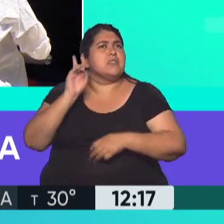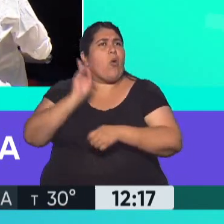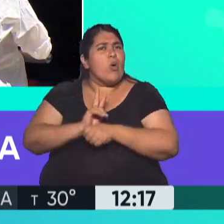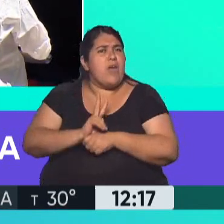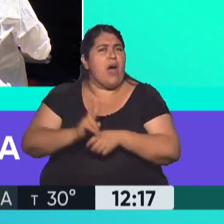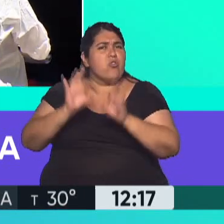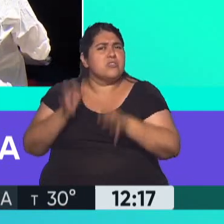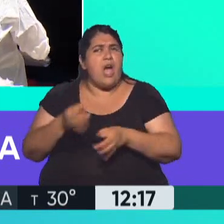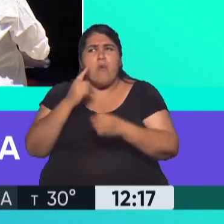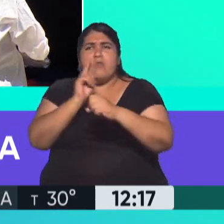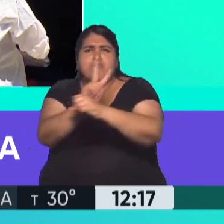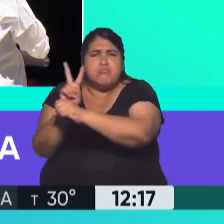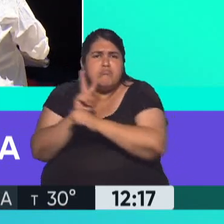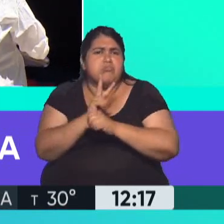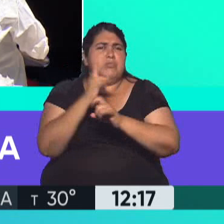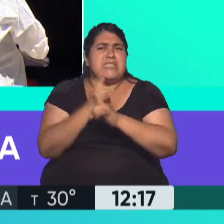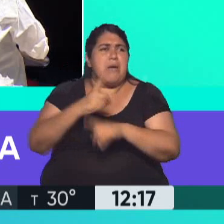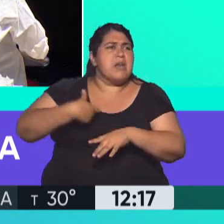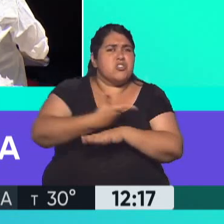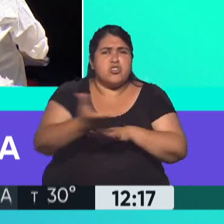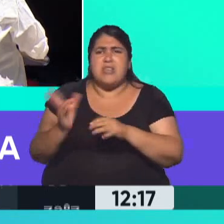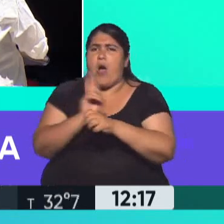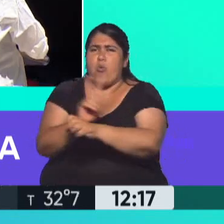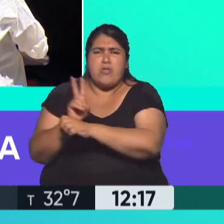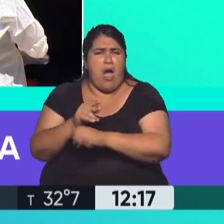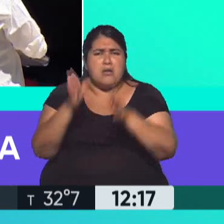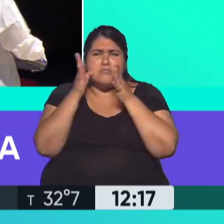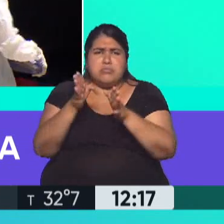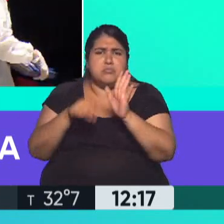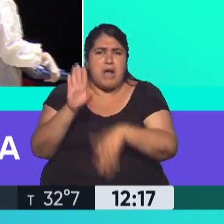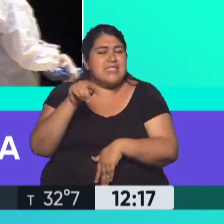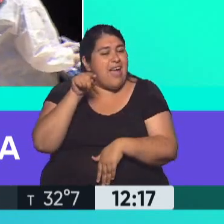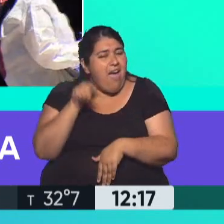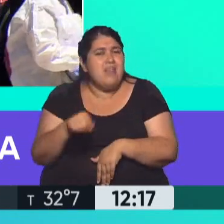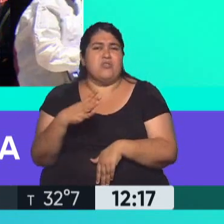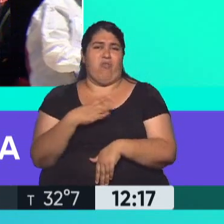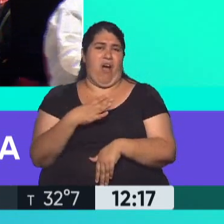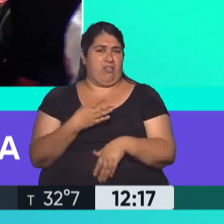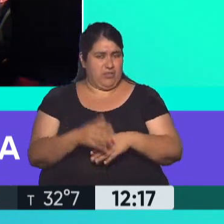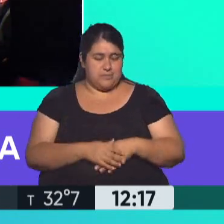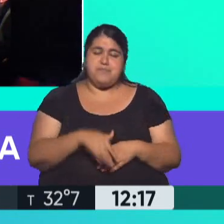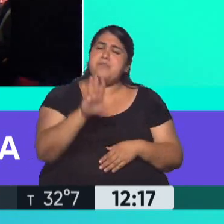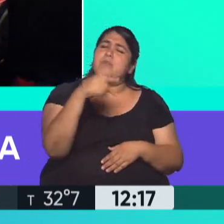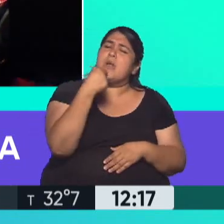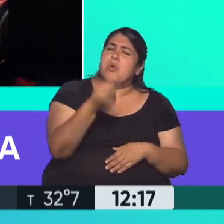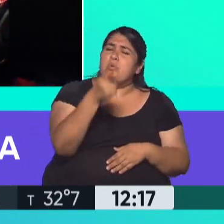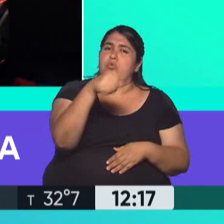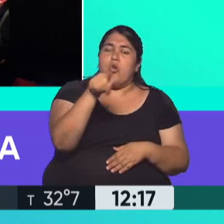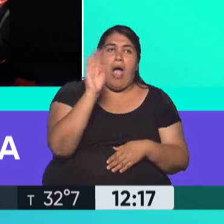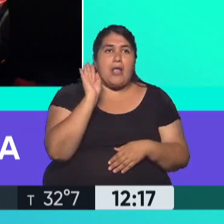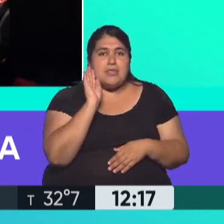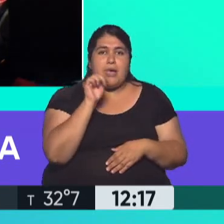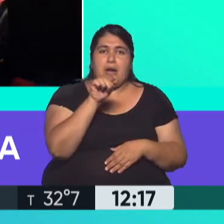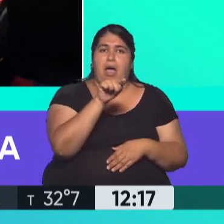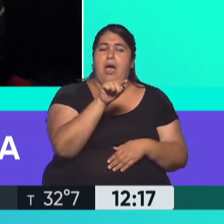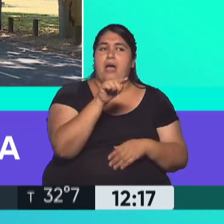con el cuidado con el otro, con el cuidado social. Esto para mí es fundamental. Cuando vos te enteraste, cuando ustedes se enteran que este joven